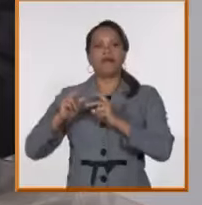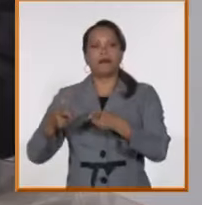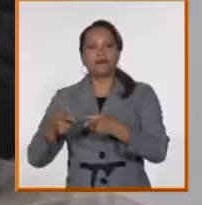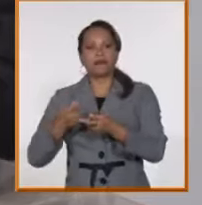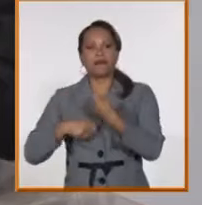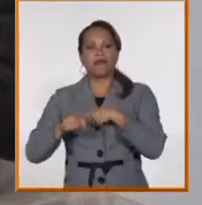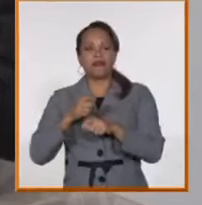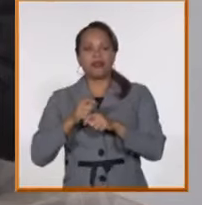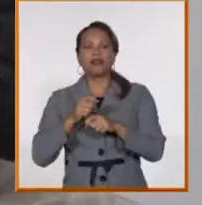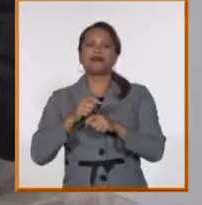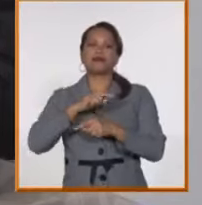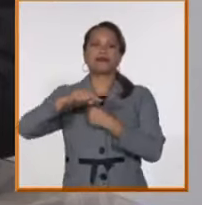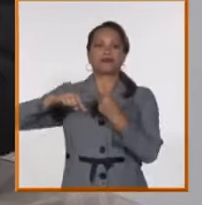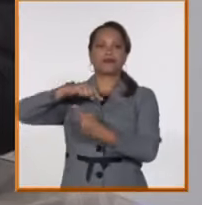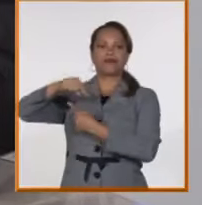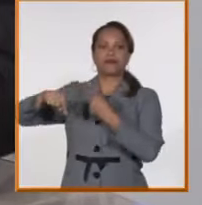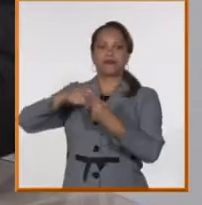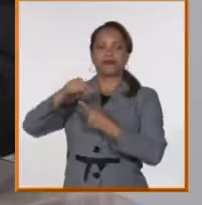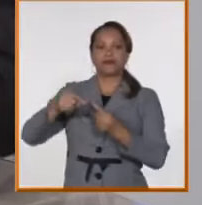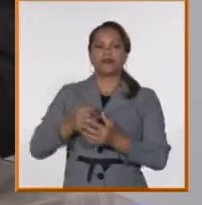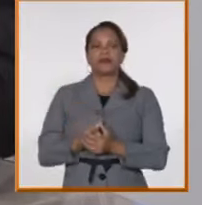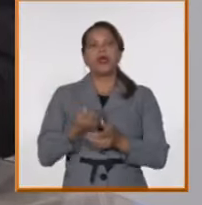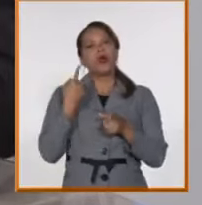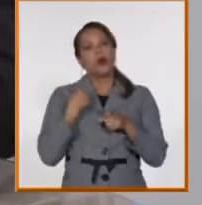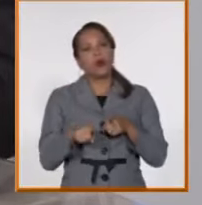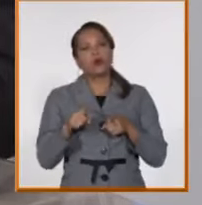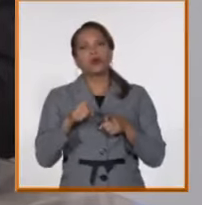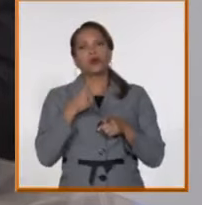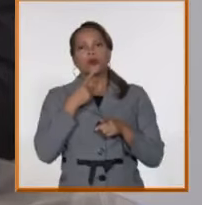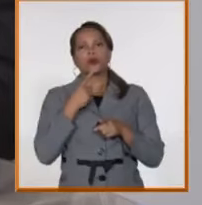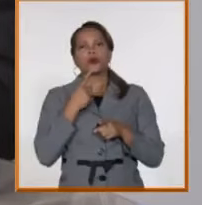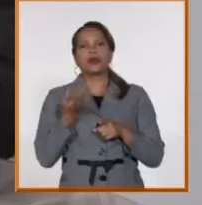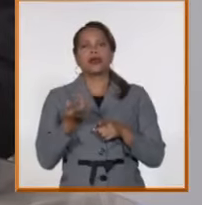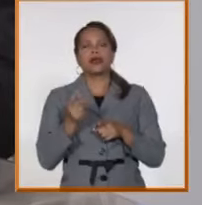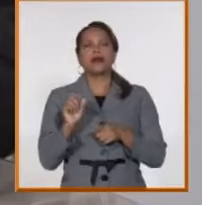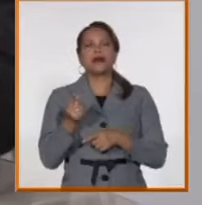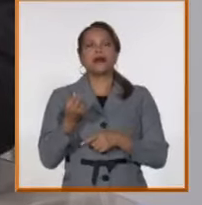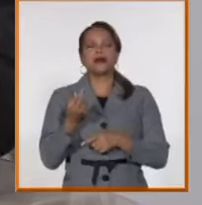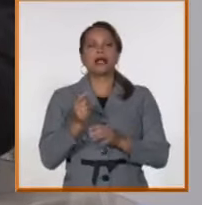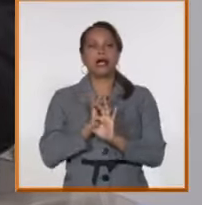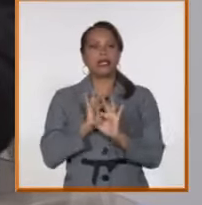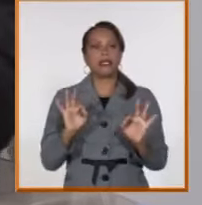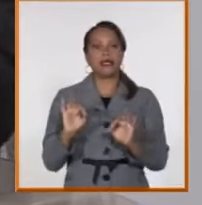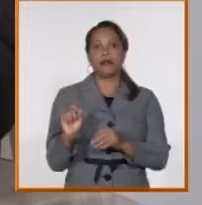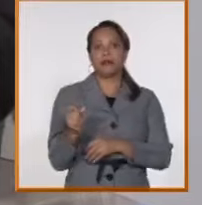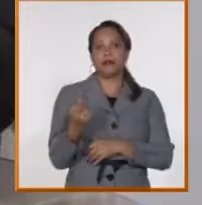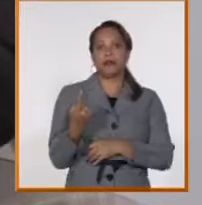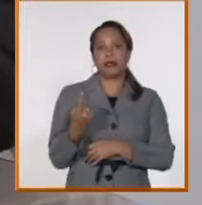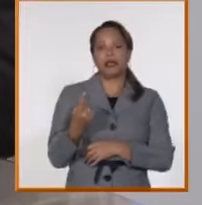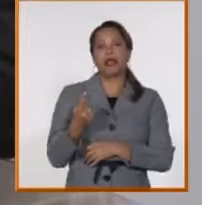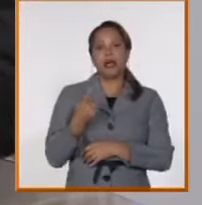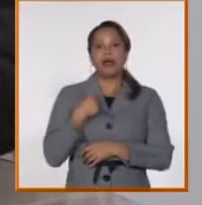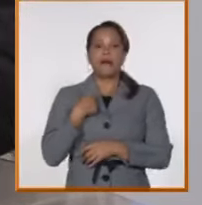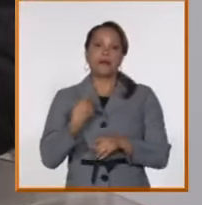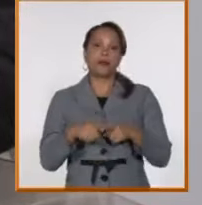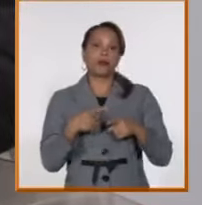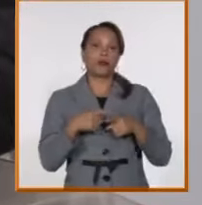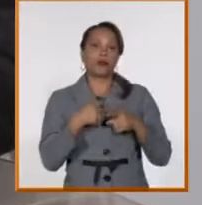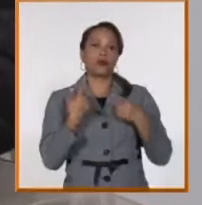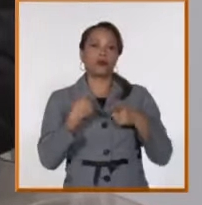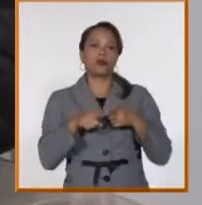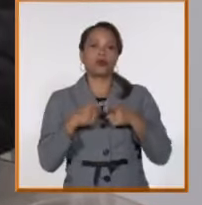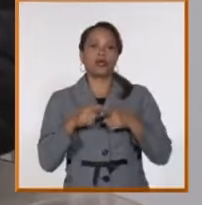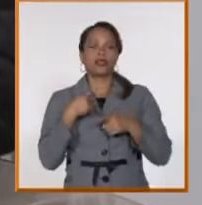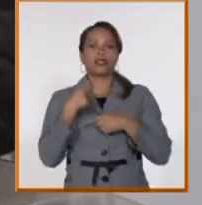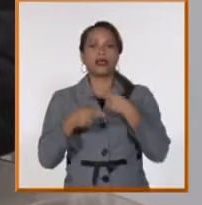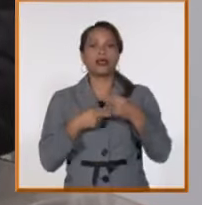productos que muchos también tienen una imagen y una calidad de primera porque son productos que sí que se hicieron con un residuo pero que se han